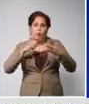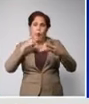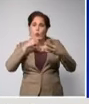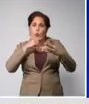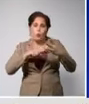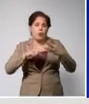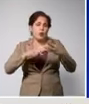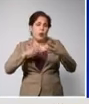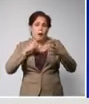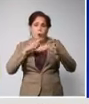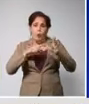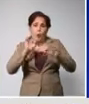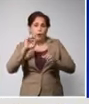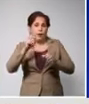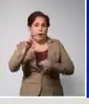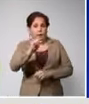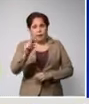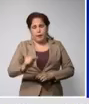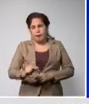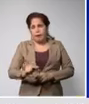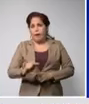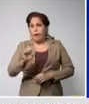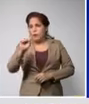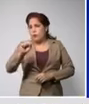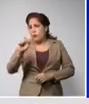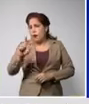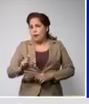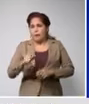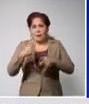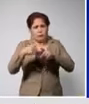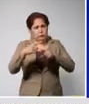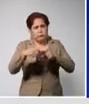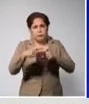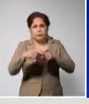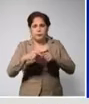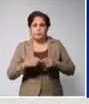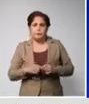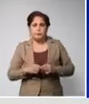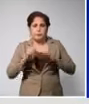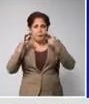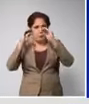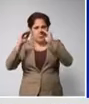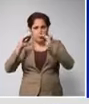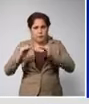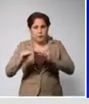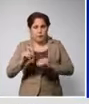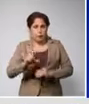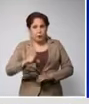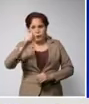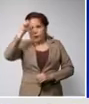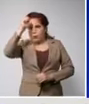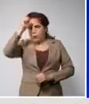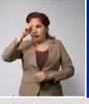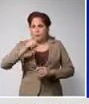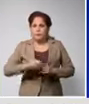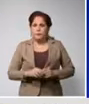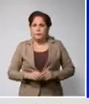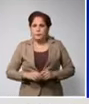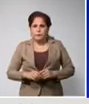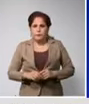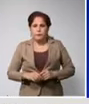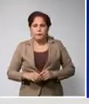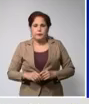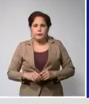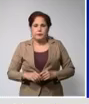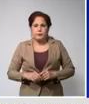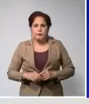Polonia, Italia, Sudáfrica, Ucrania, Indonesia e India. Y con